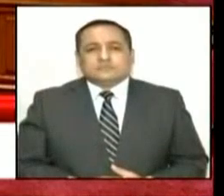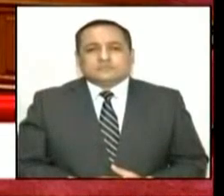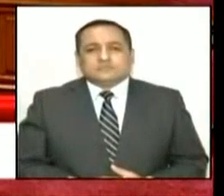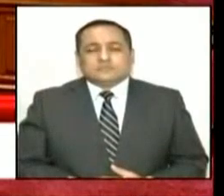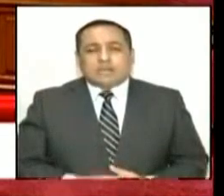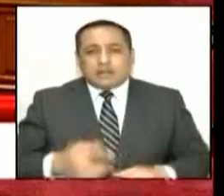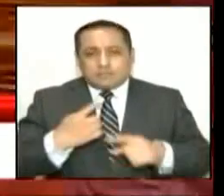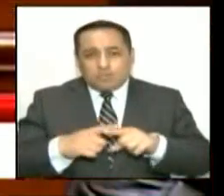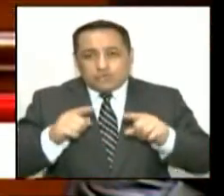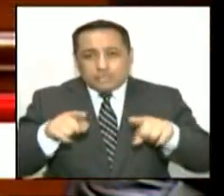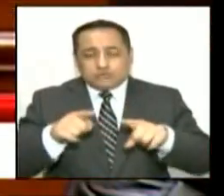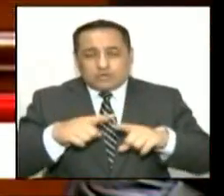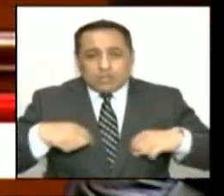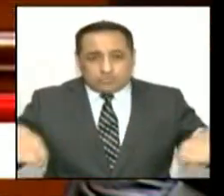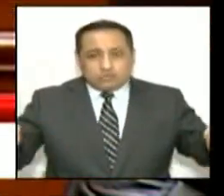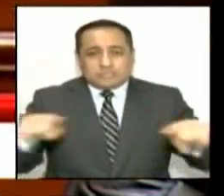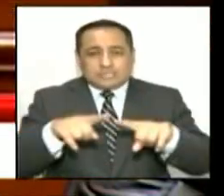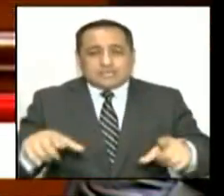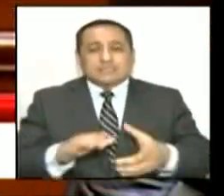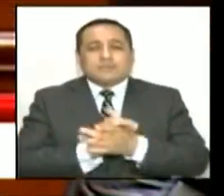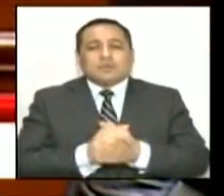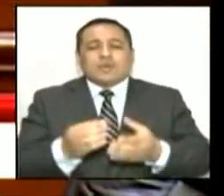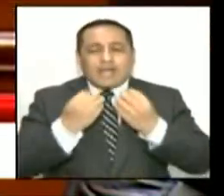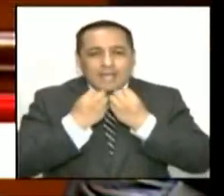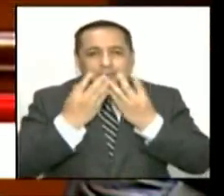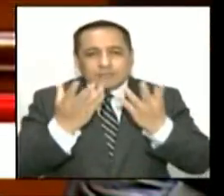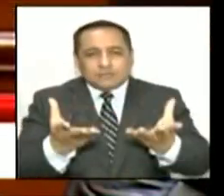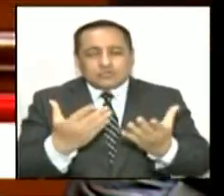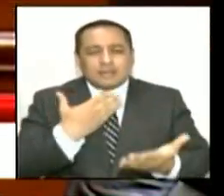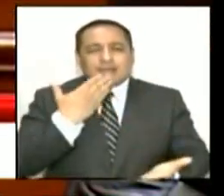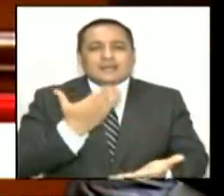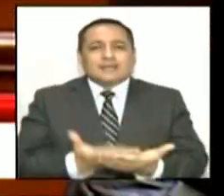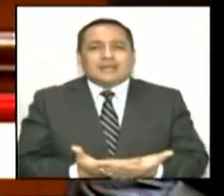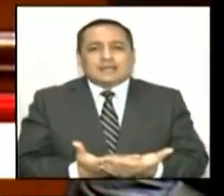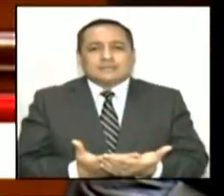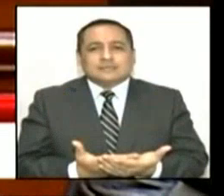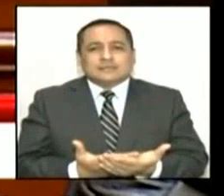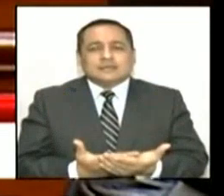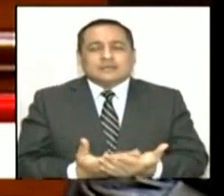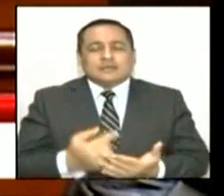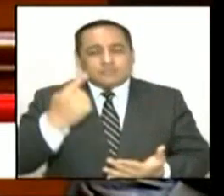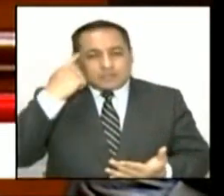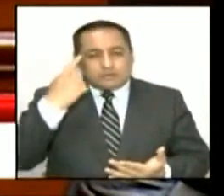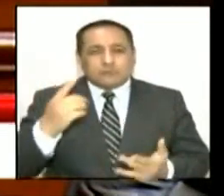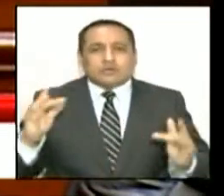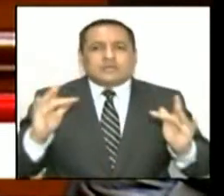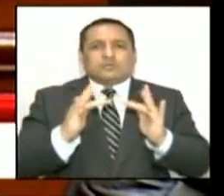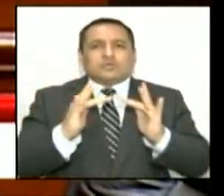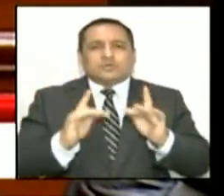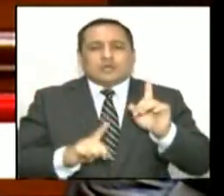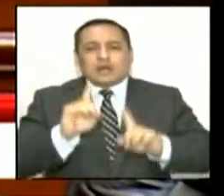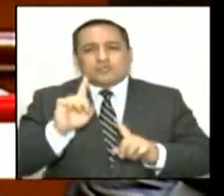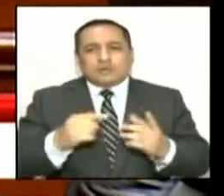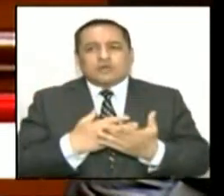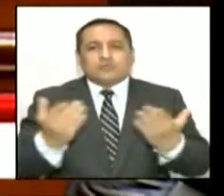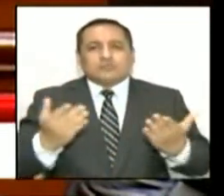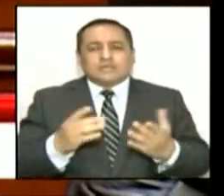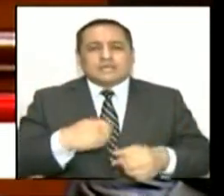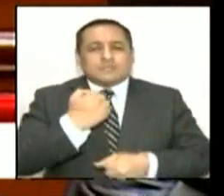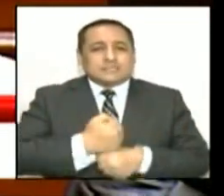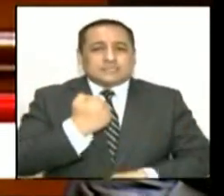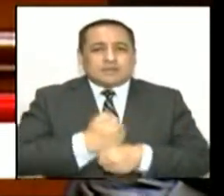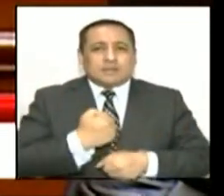Por eso, colegas, les digo gracias. Me han hecho reconectarme con aquella cosa que quizás las